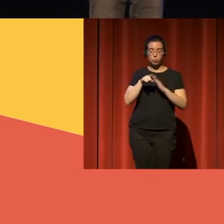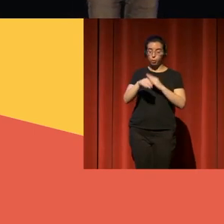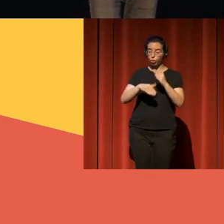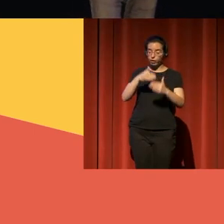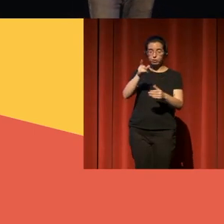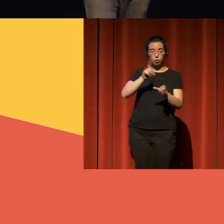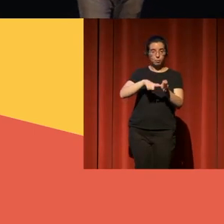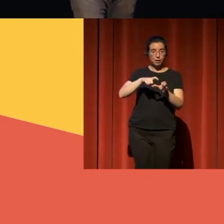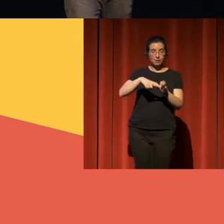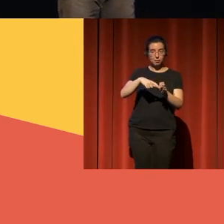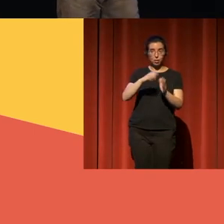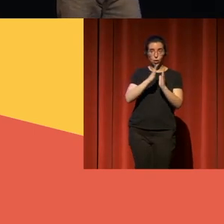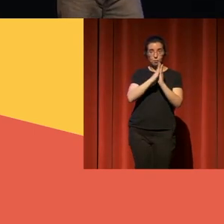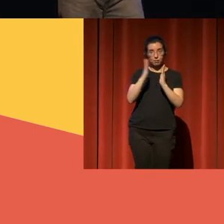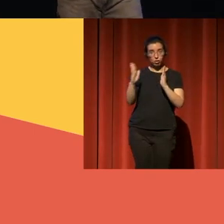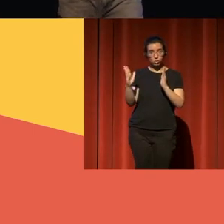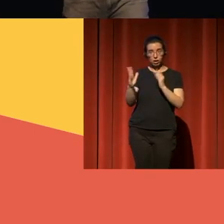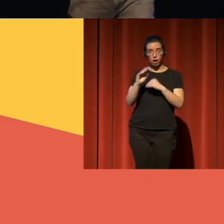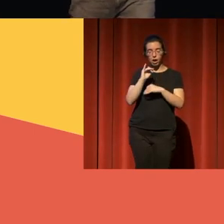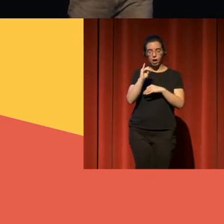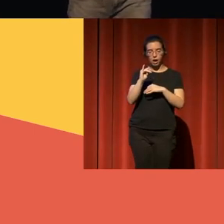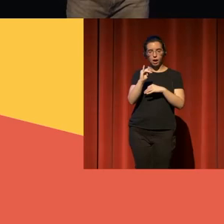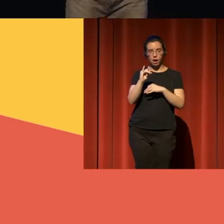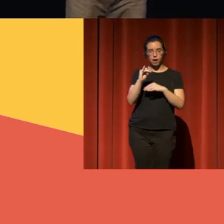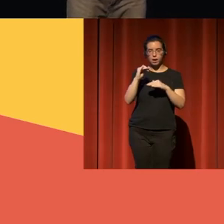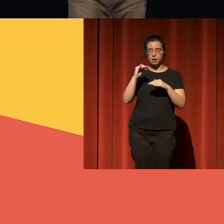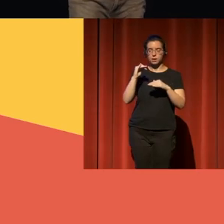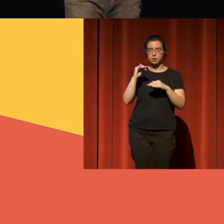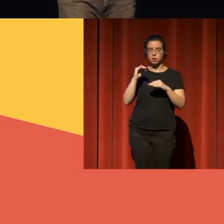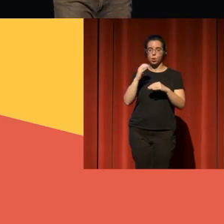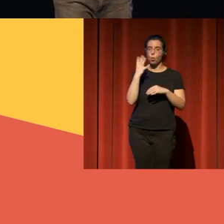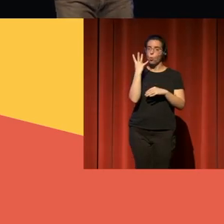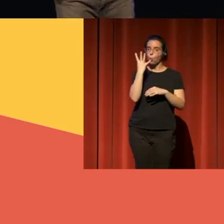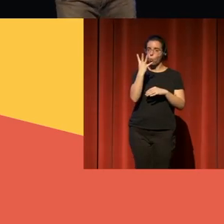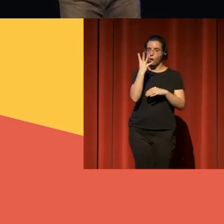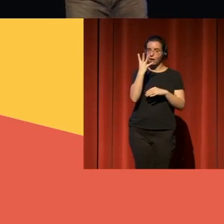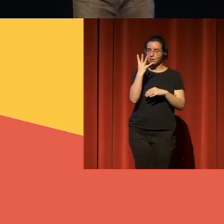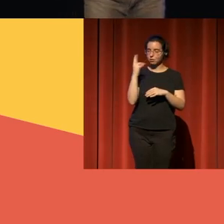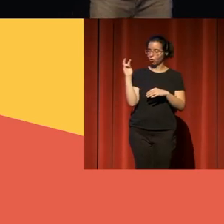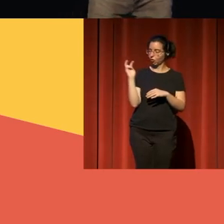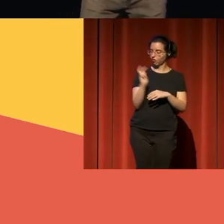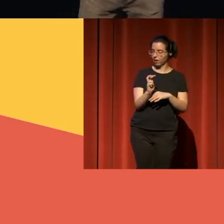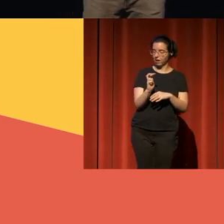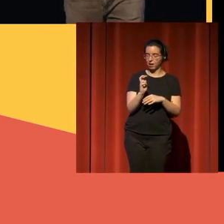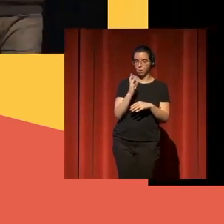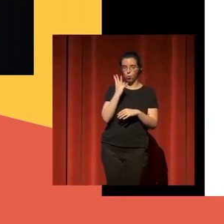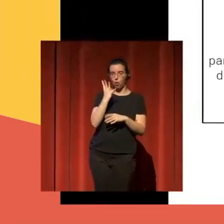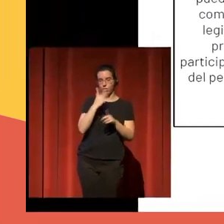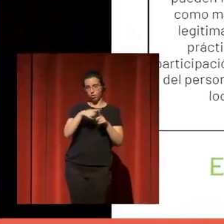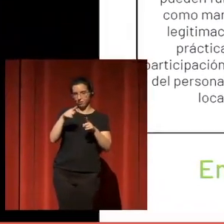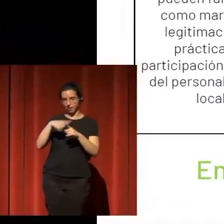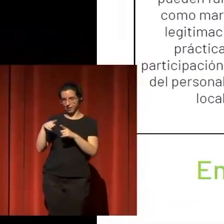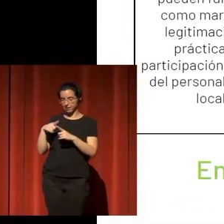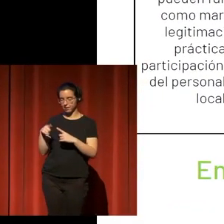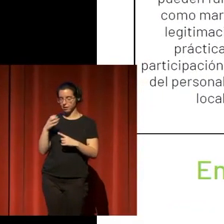bibliotecas tienen al menos cuatro orígenes o liderazgos diferentes por un lado a un